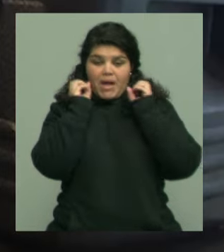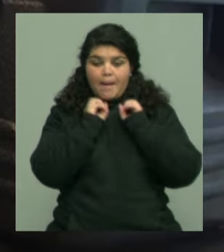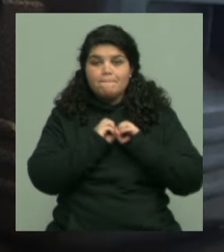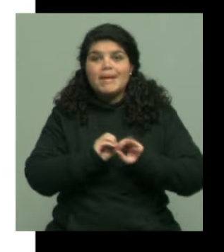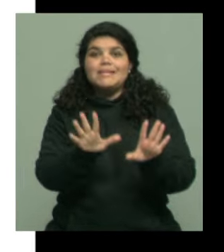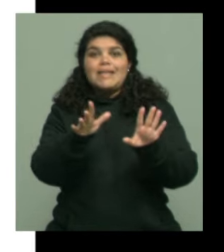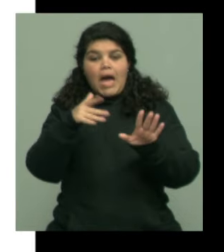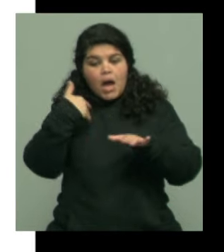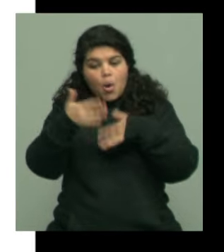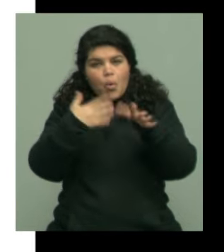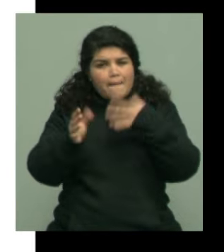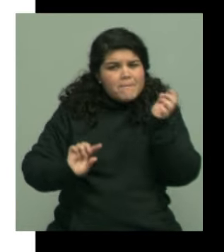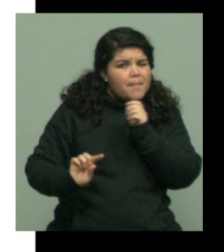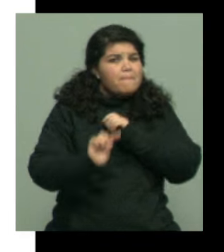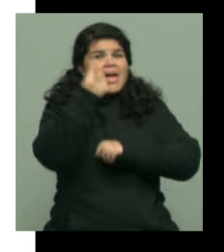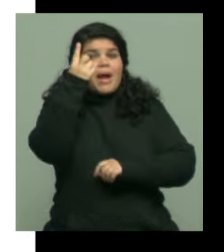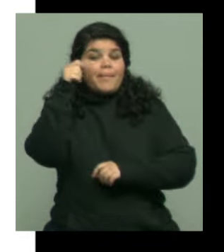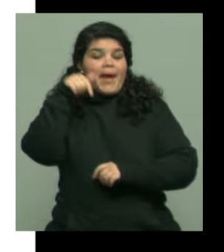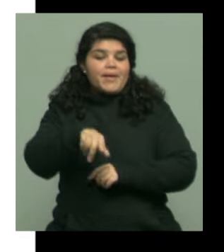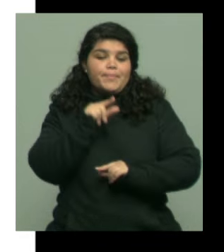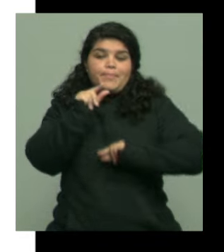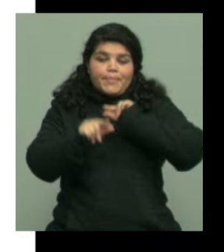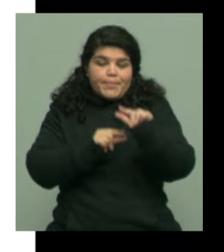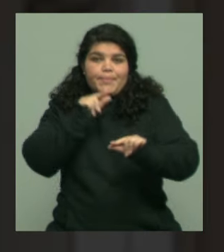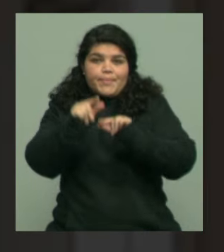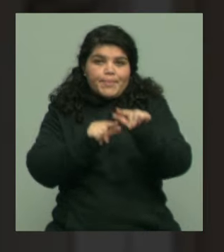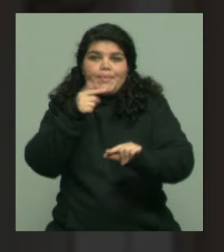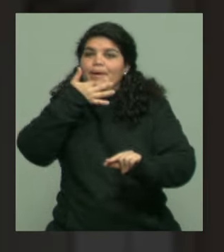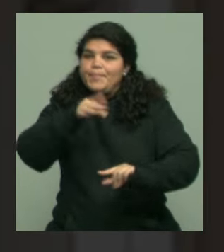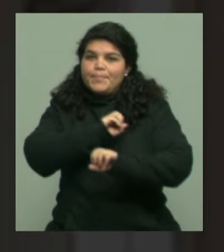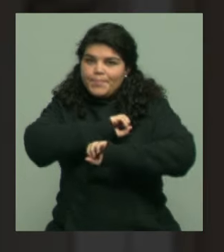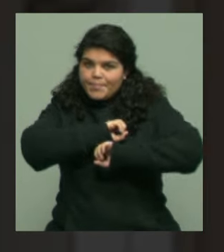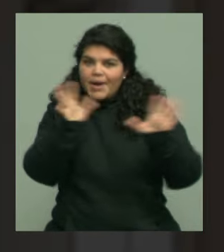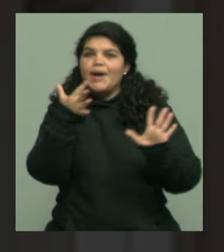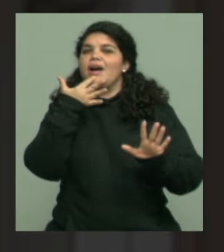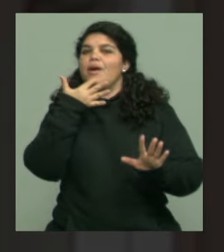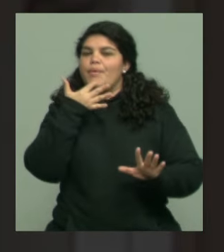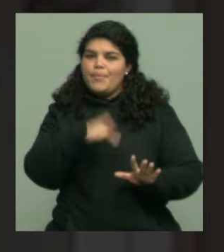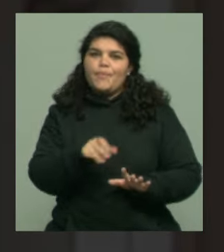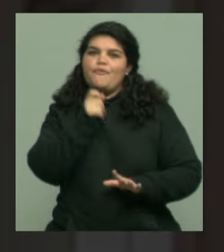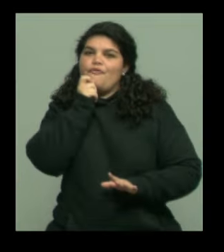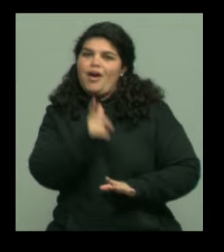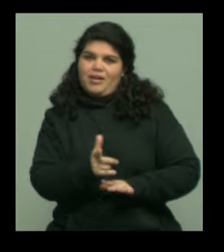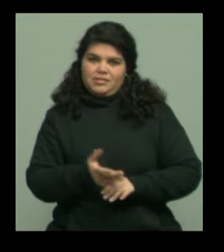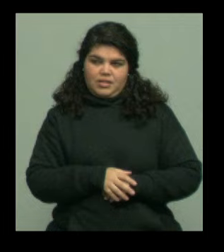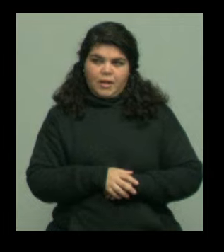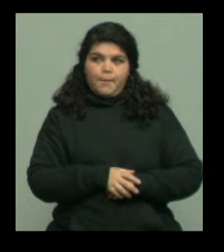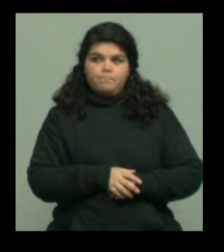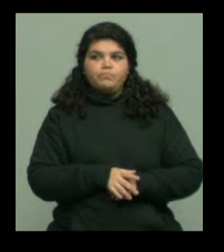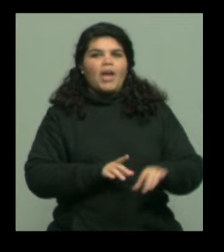jugadores que recién empiezan con este tema de la estrategia. Algunos cambios pequeños y